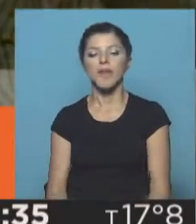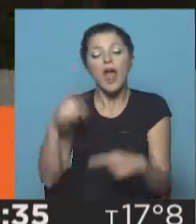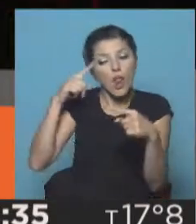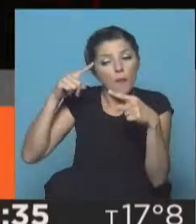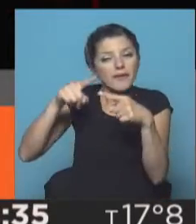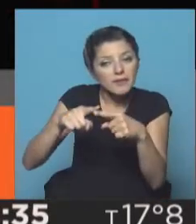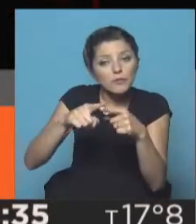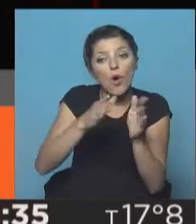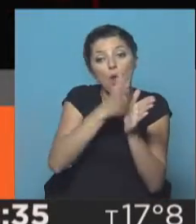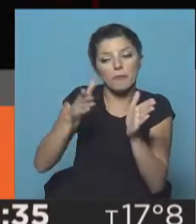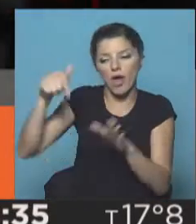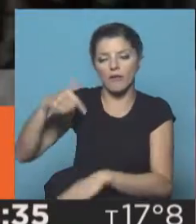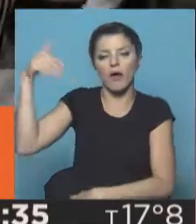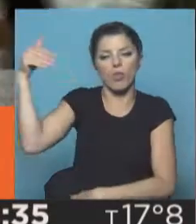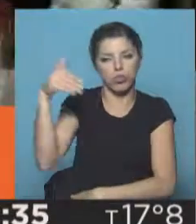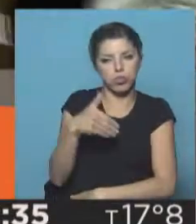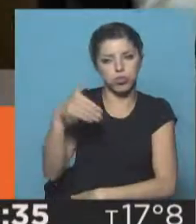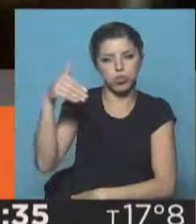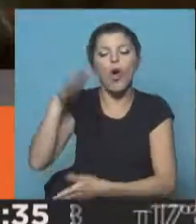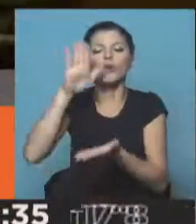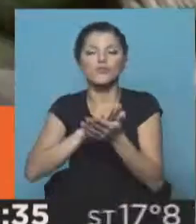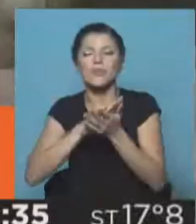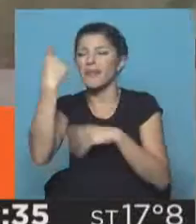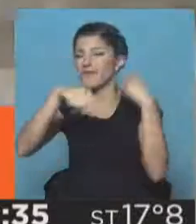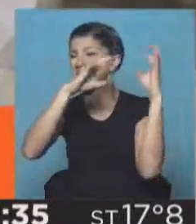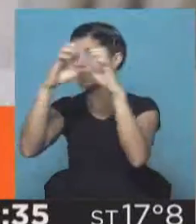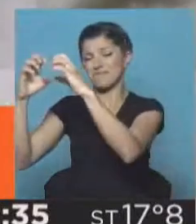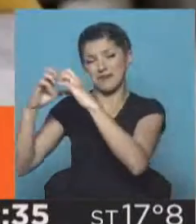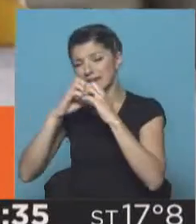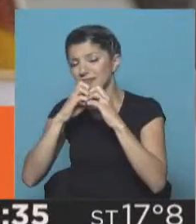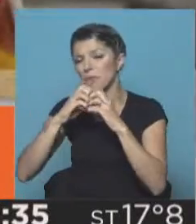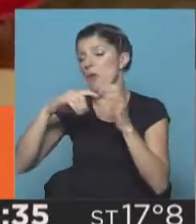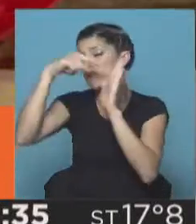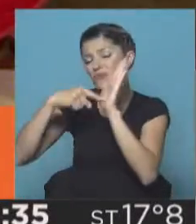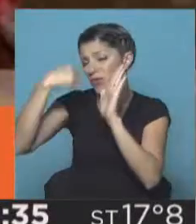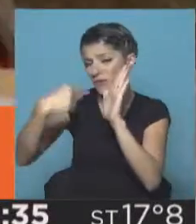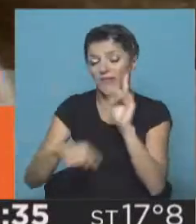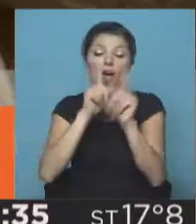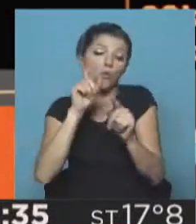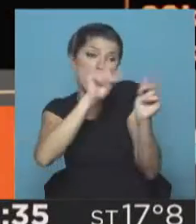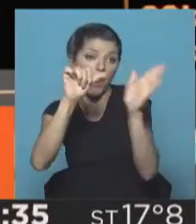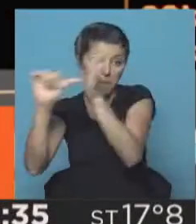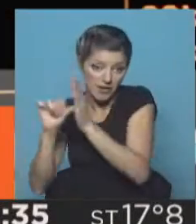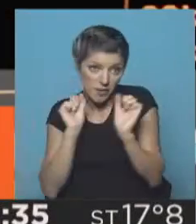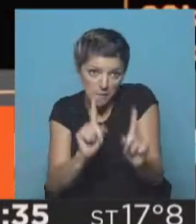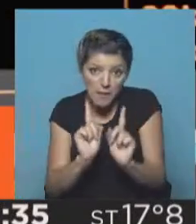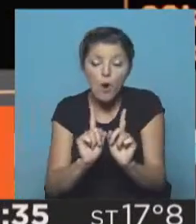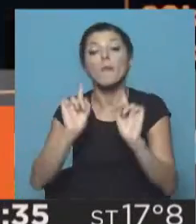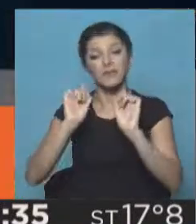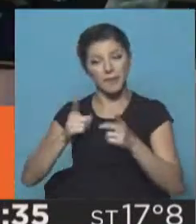procesos se han ralentizado en el marco de diversas crisis multicausales, tanto de índole doméstica como a nivel de la economía